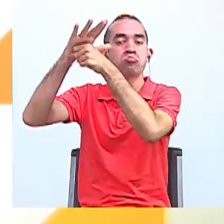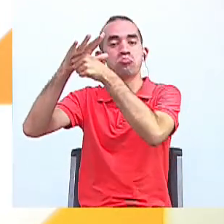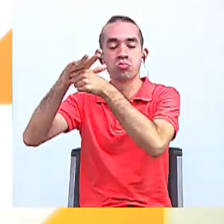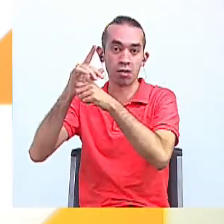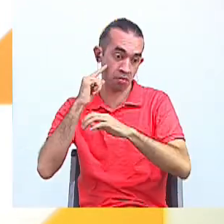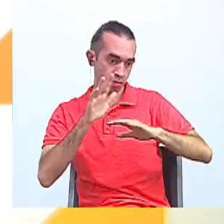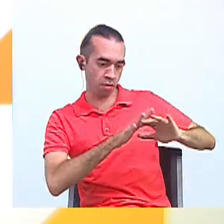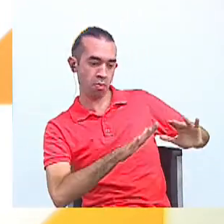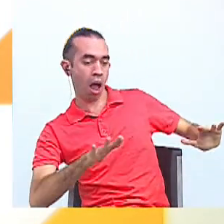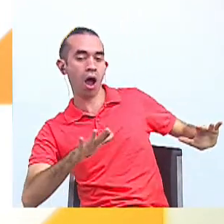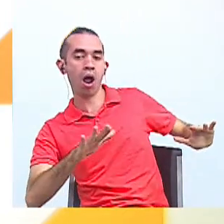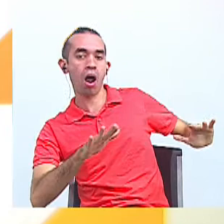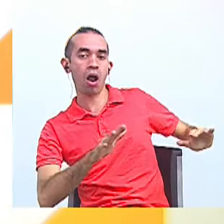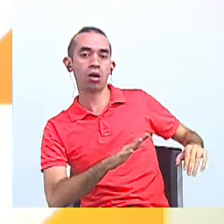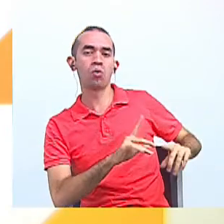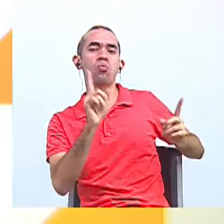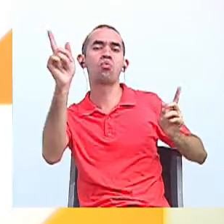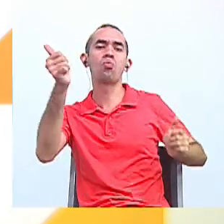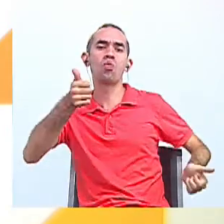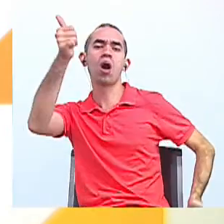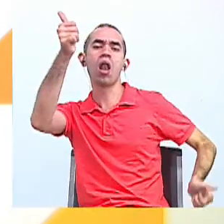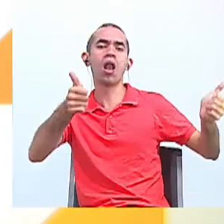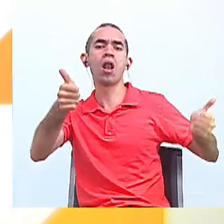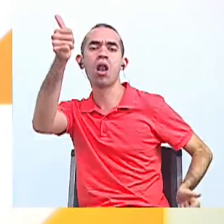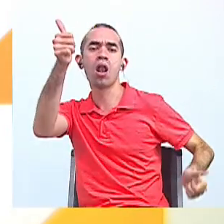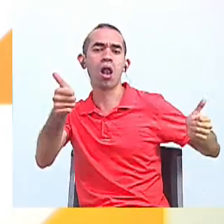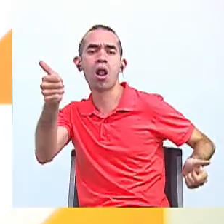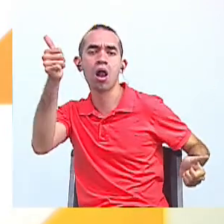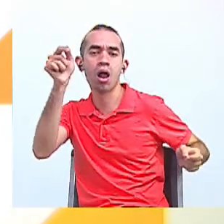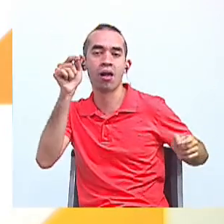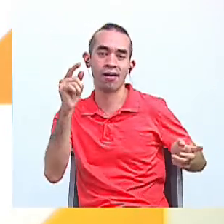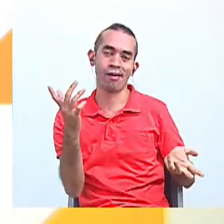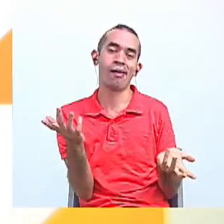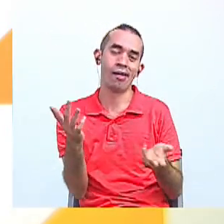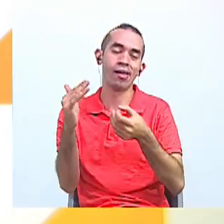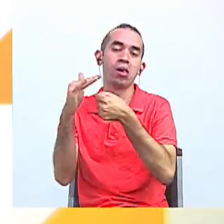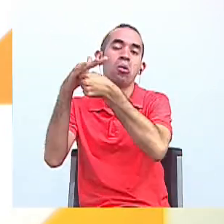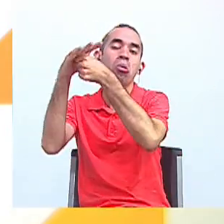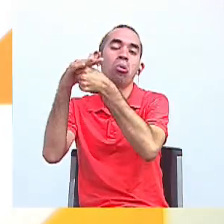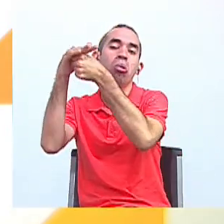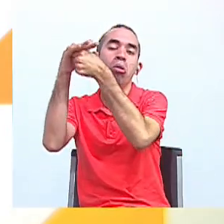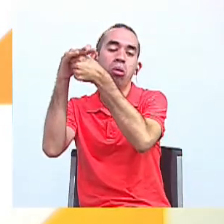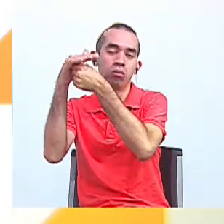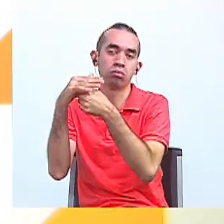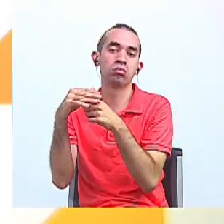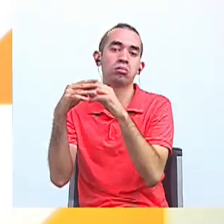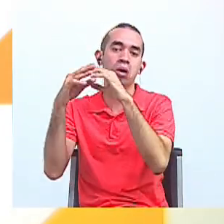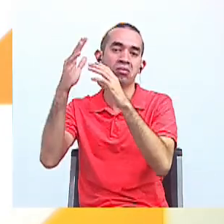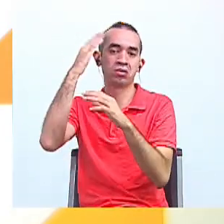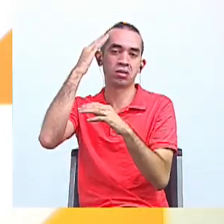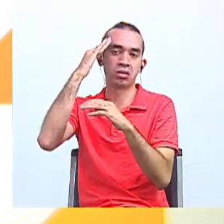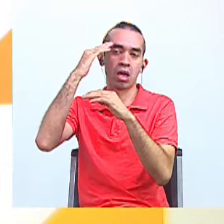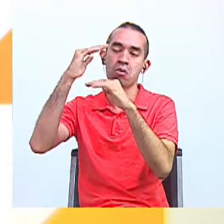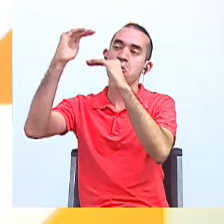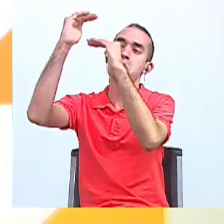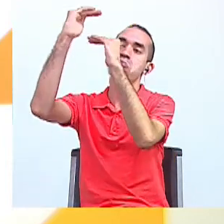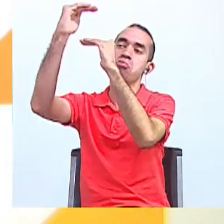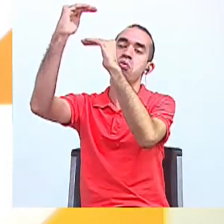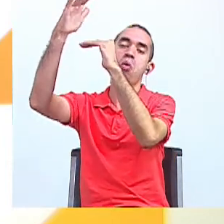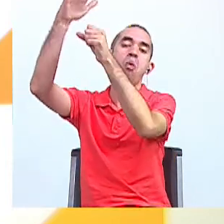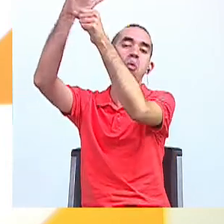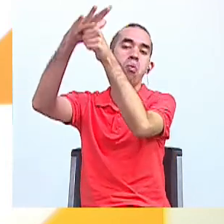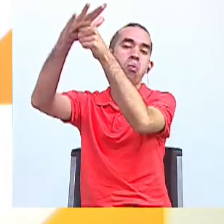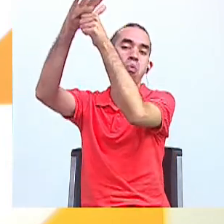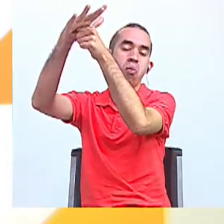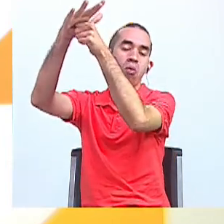mar. ¿Qué creen ustedes? Claro, menor presión atmosférica porque hay menos columna de